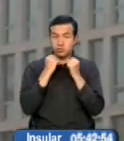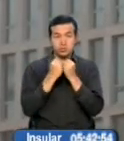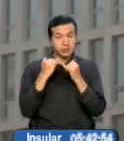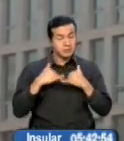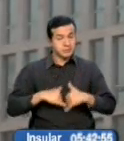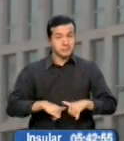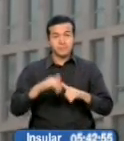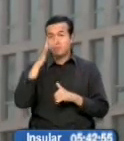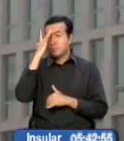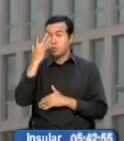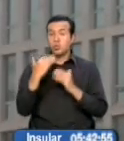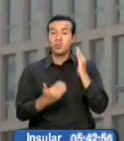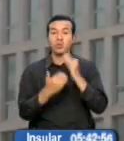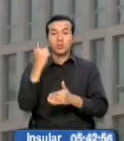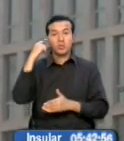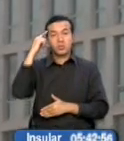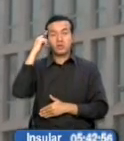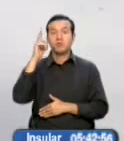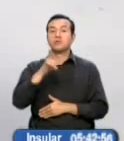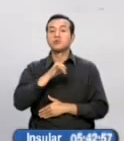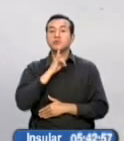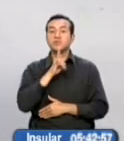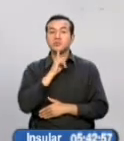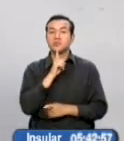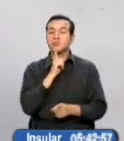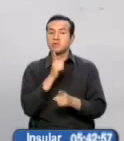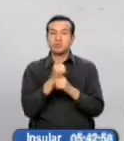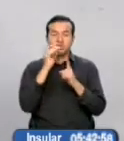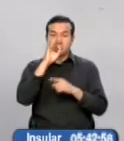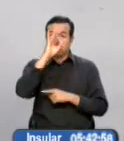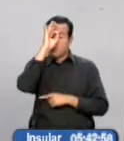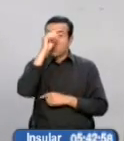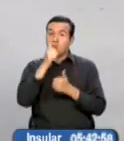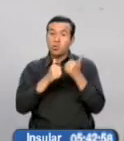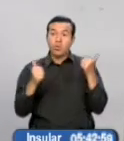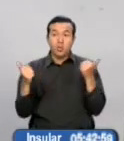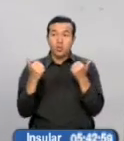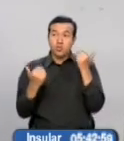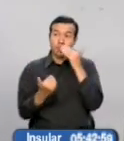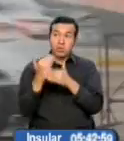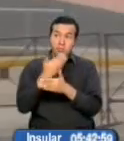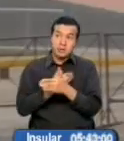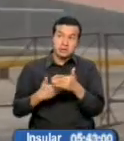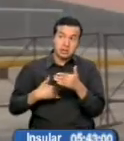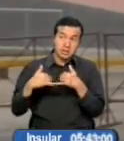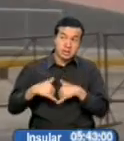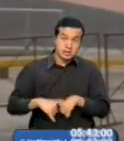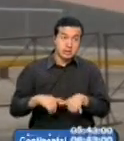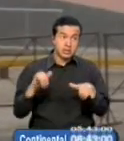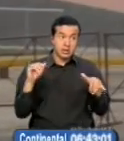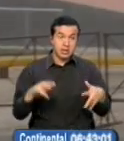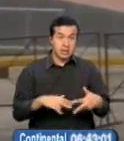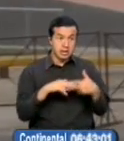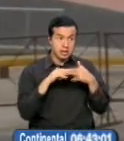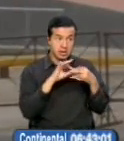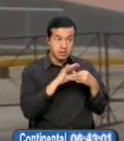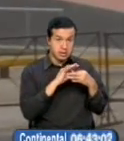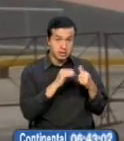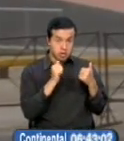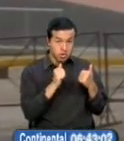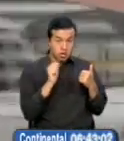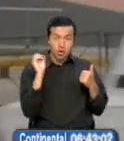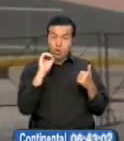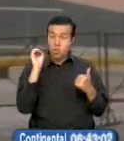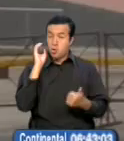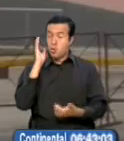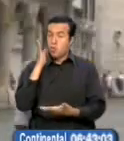frente a la llegada del nuevo gobierno en Estados Unidos, que no se sabe si optará por dar continuidad al progresivo restablecimiento de sus relaciones